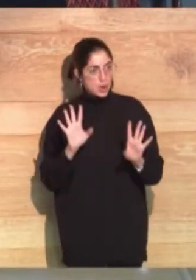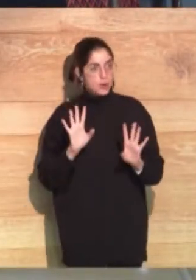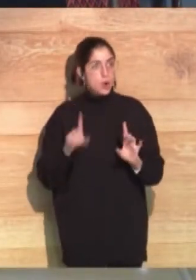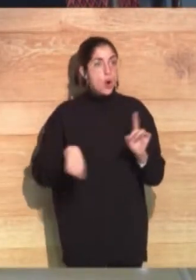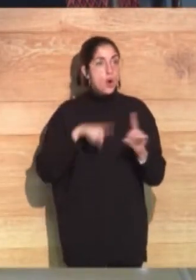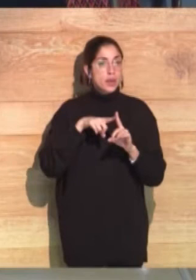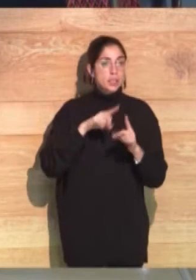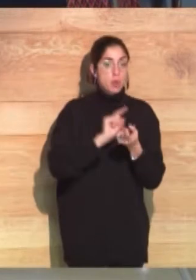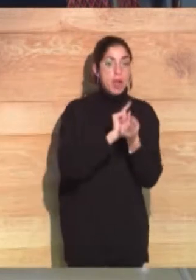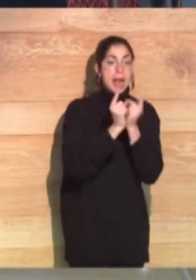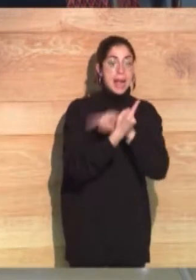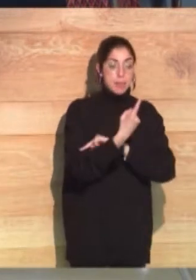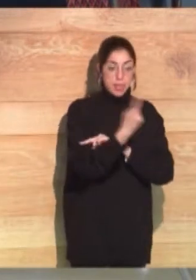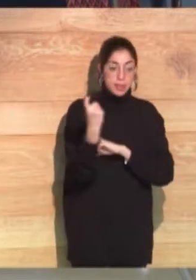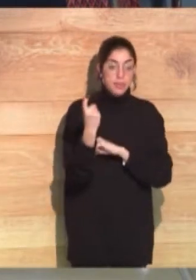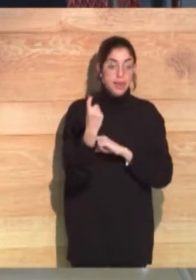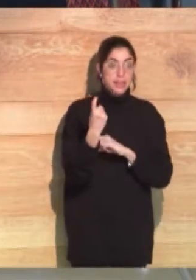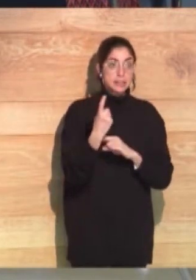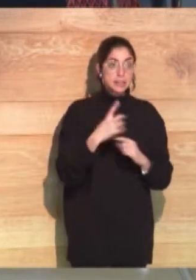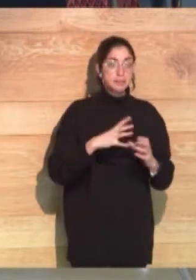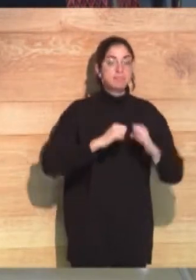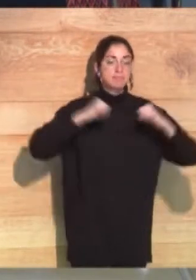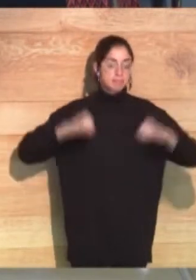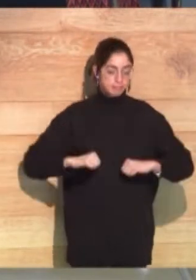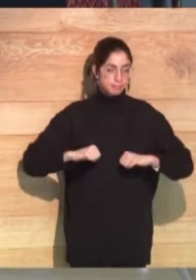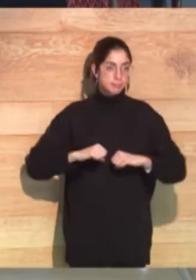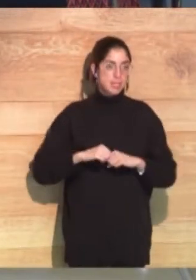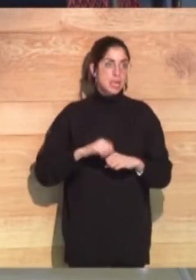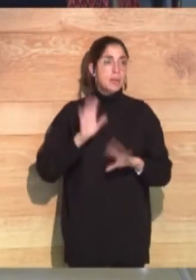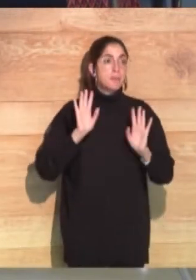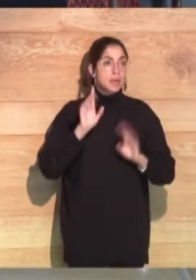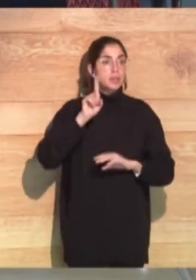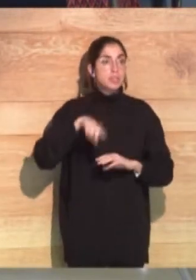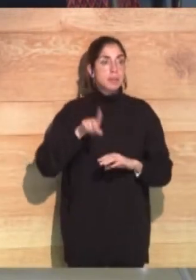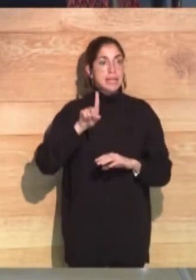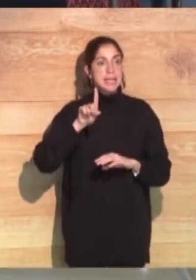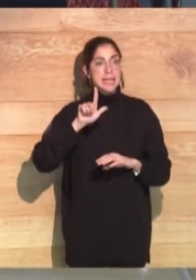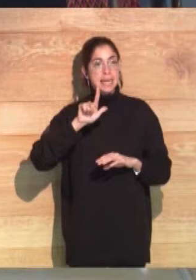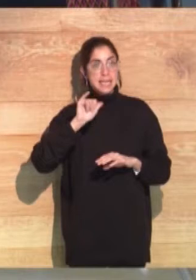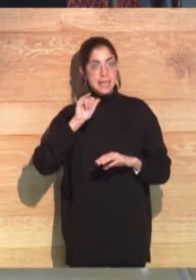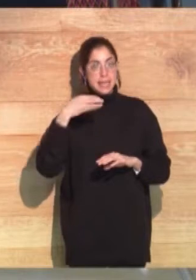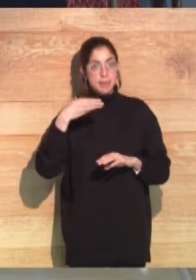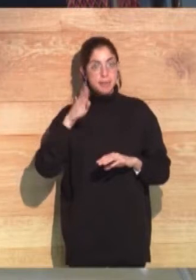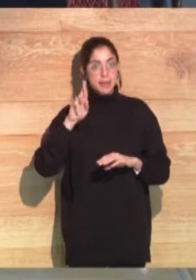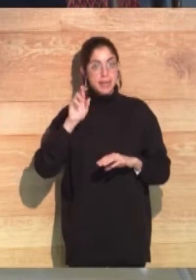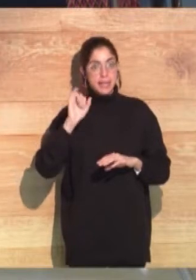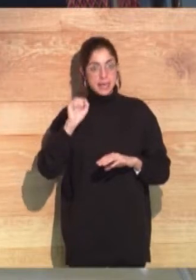cambio necesario. Pero también Liberia tuvo que enfrentarse a una epidemia de ébola y esto lo cambió